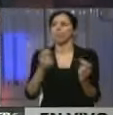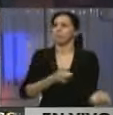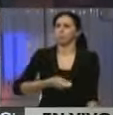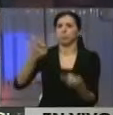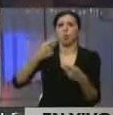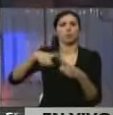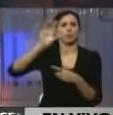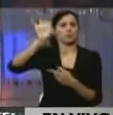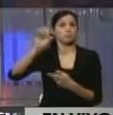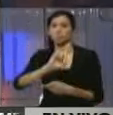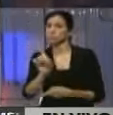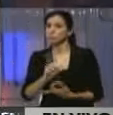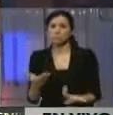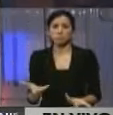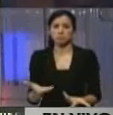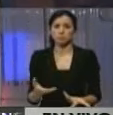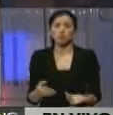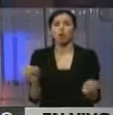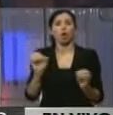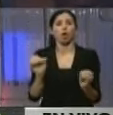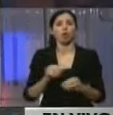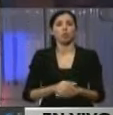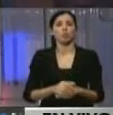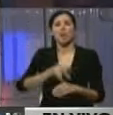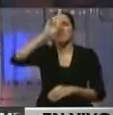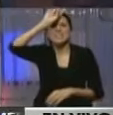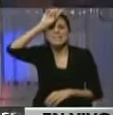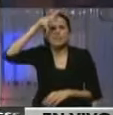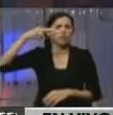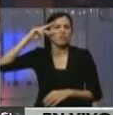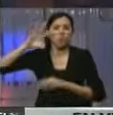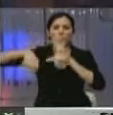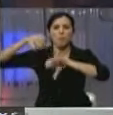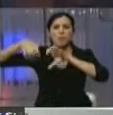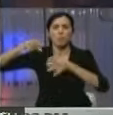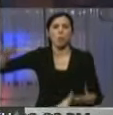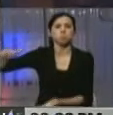dónde, o se vayan al bachaquerismo.